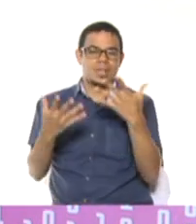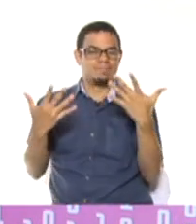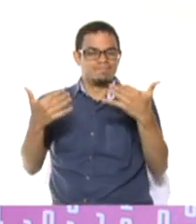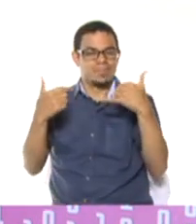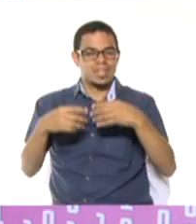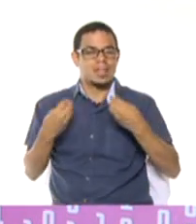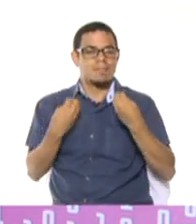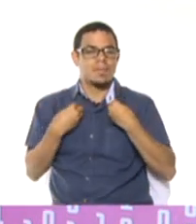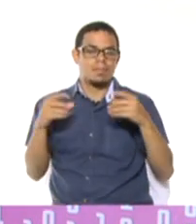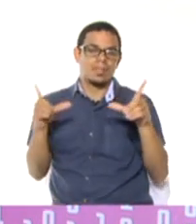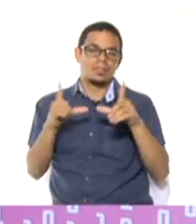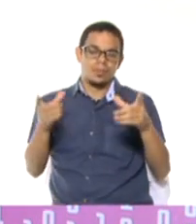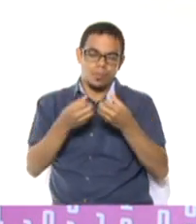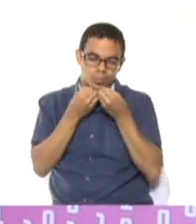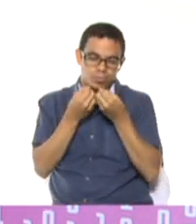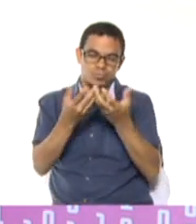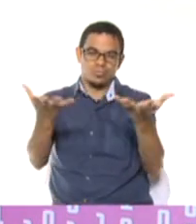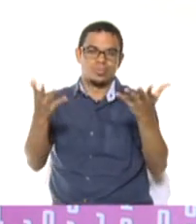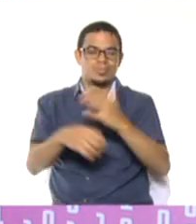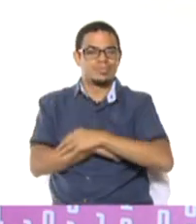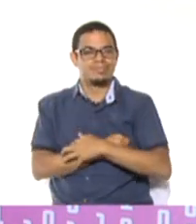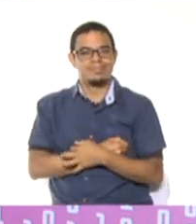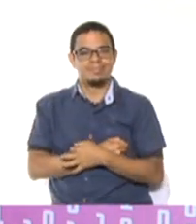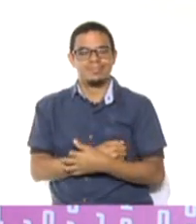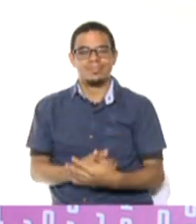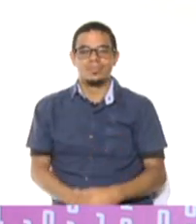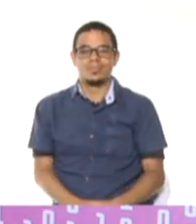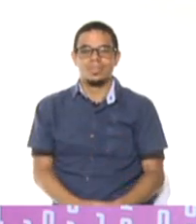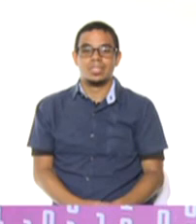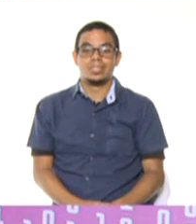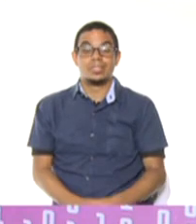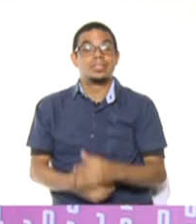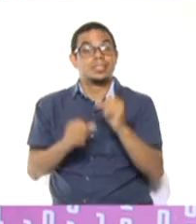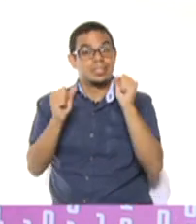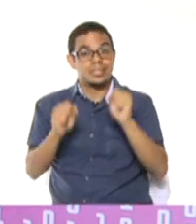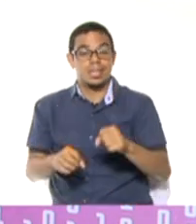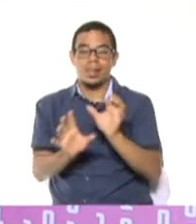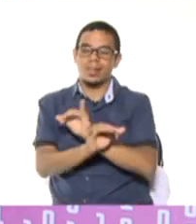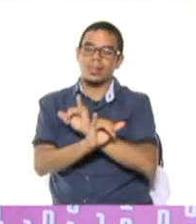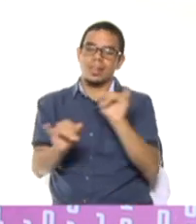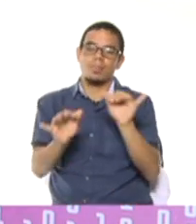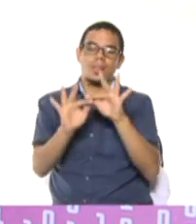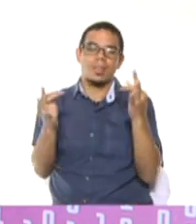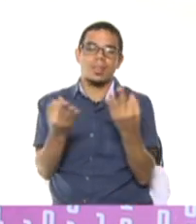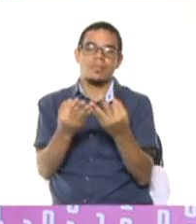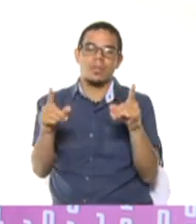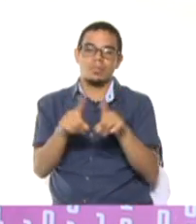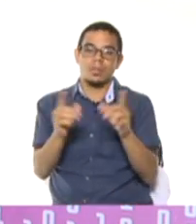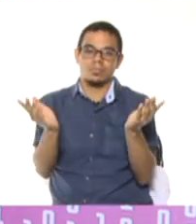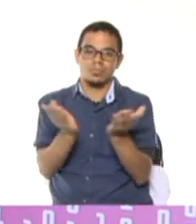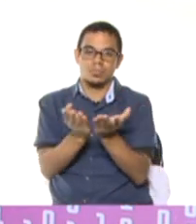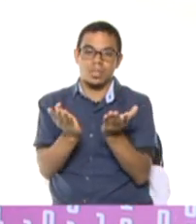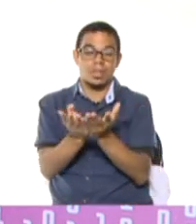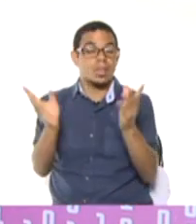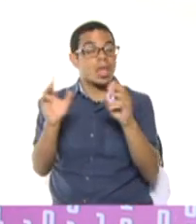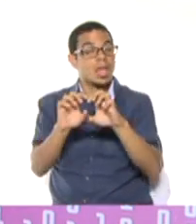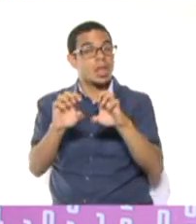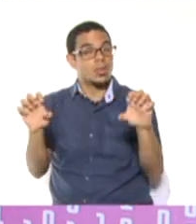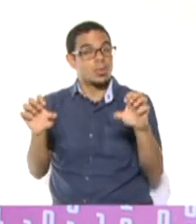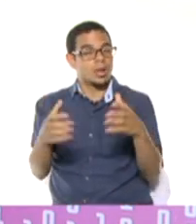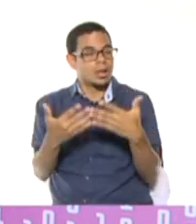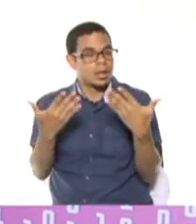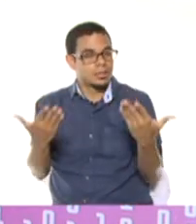hacemos con amor y cariño para todos ustedes. Ahora sí, llegamos al final de nuestro programa, su programa favorito,